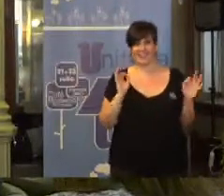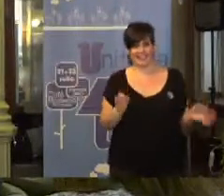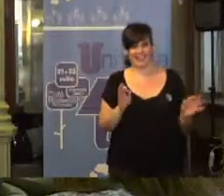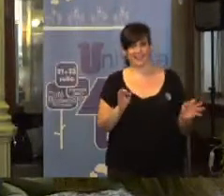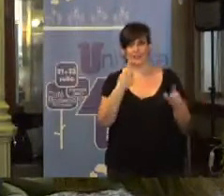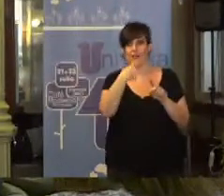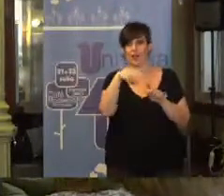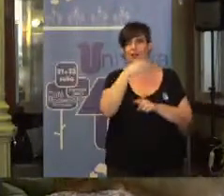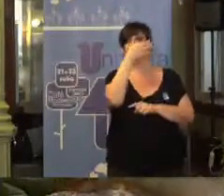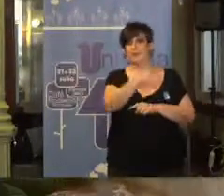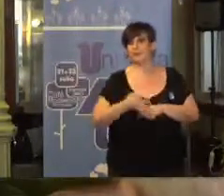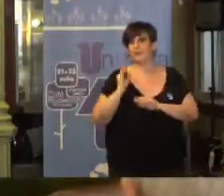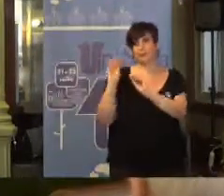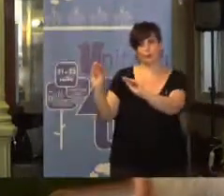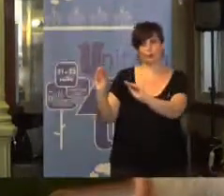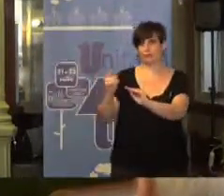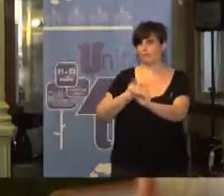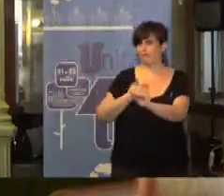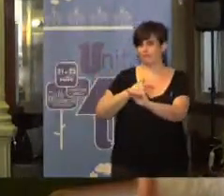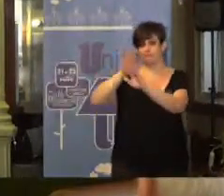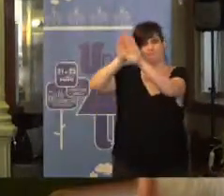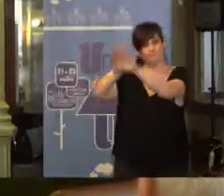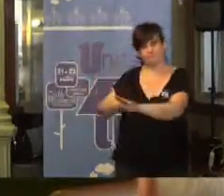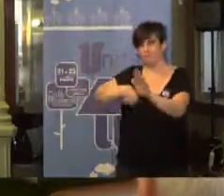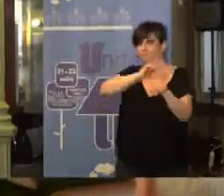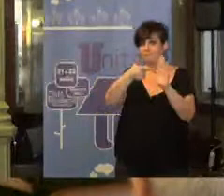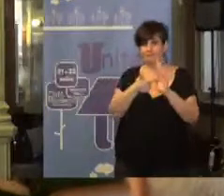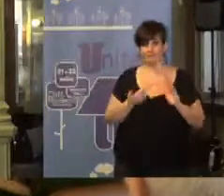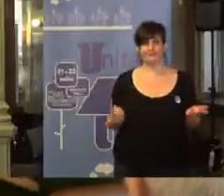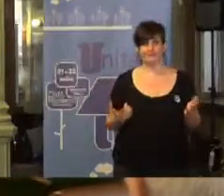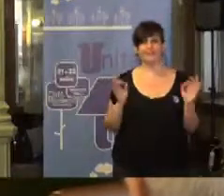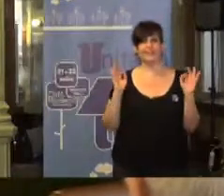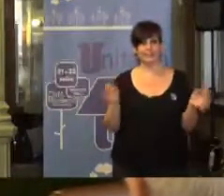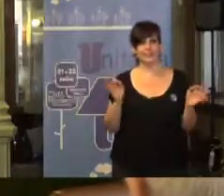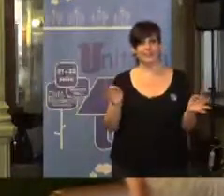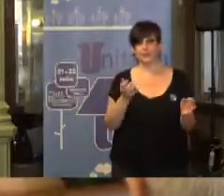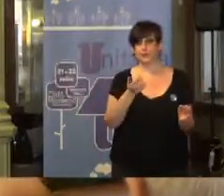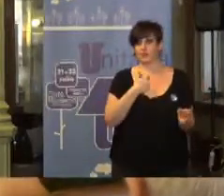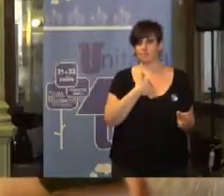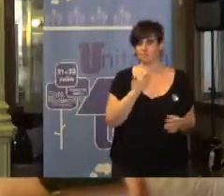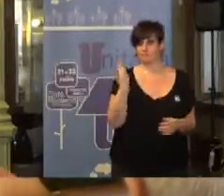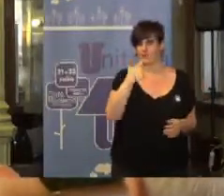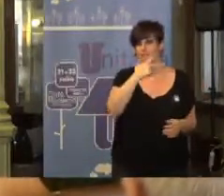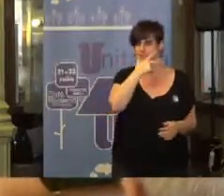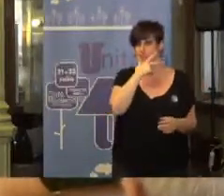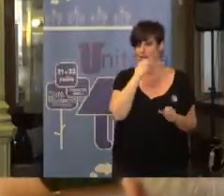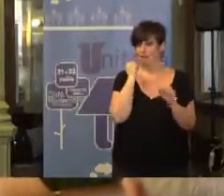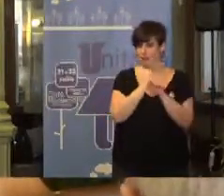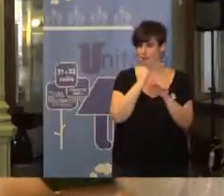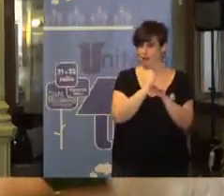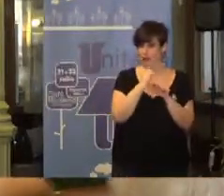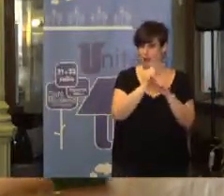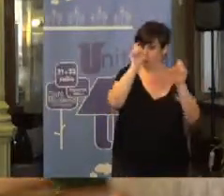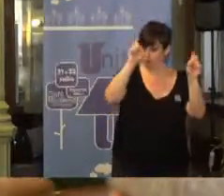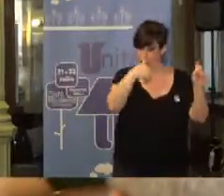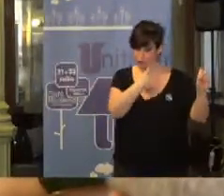o que a María Xosé Porteiro dixo. E máis, eu que estive moitos anos de mestra en Fisterra, o meu marido tiña unha